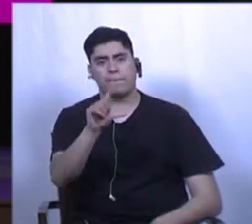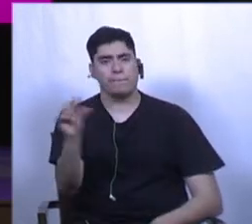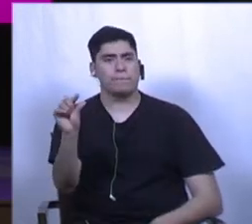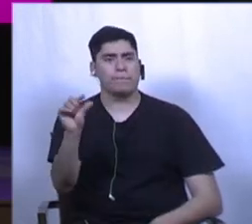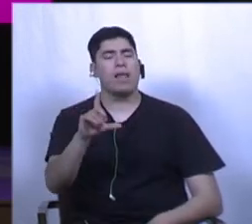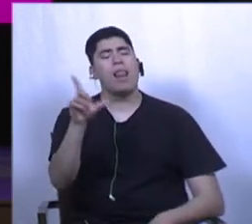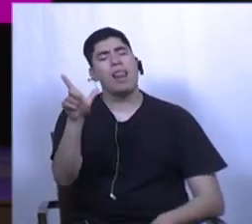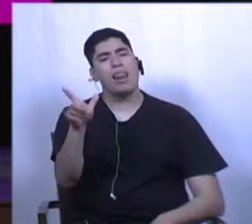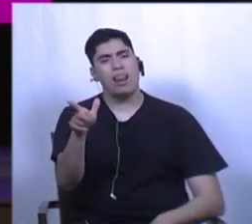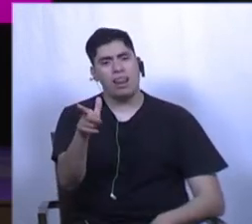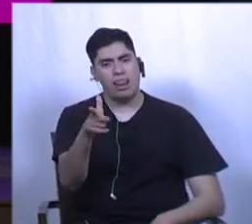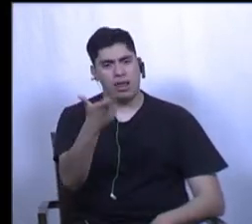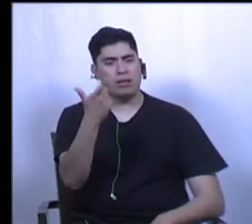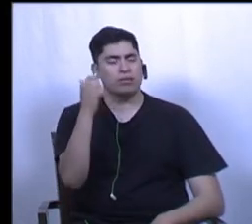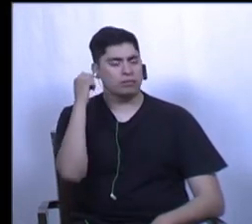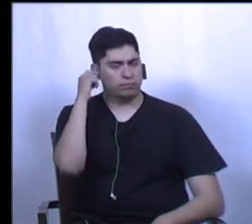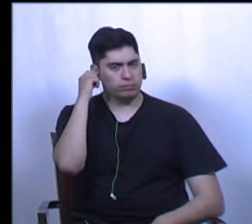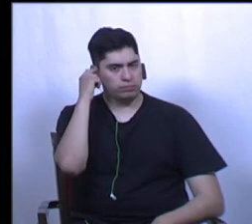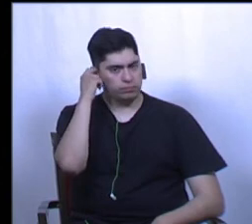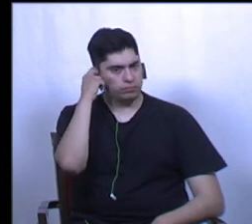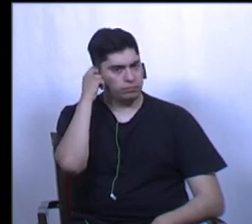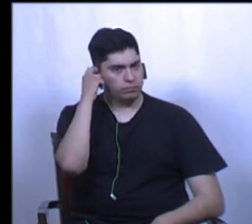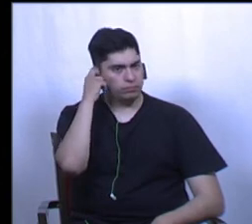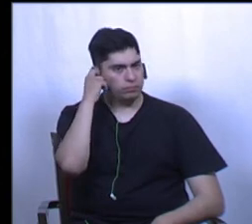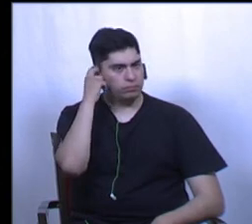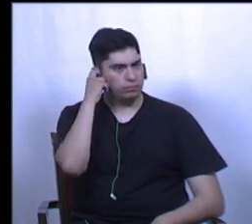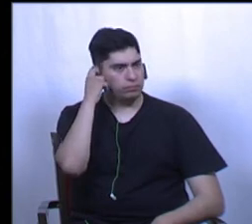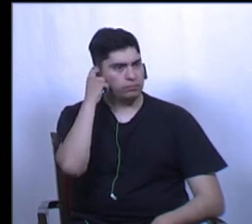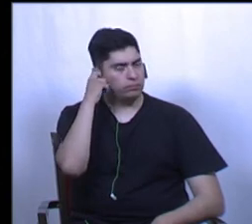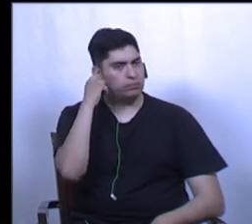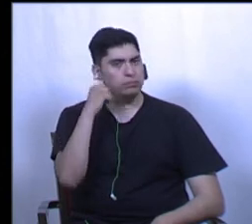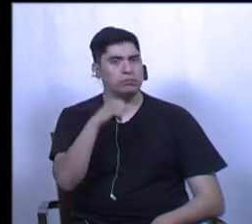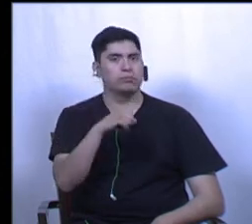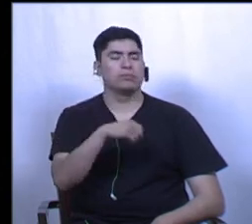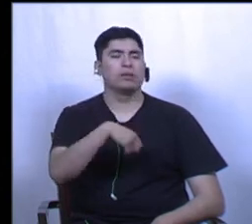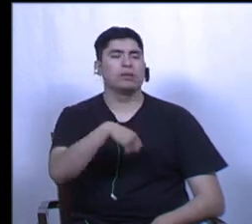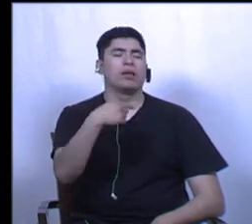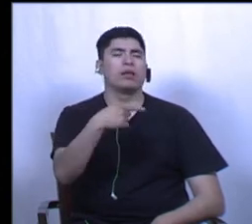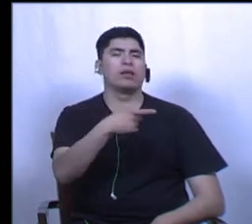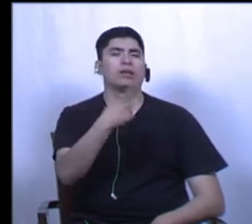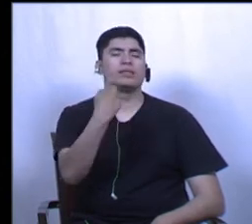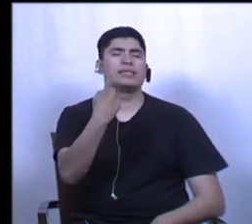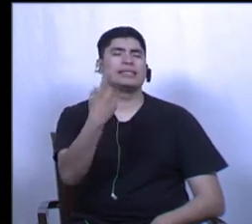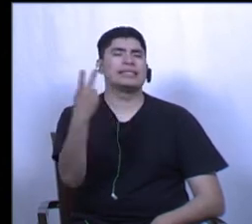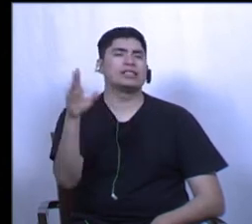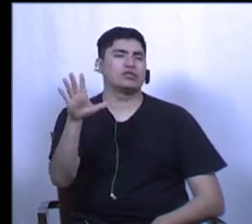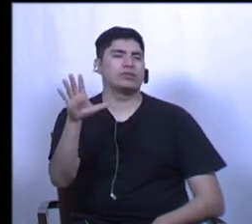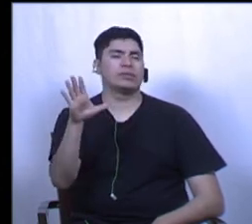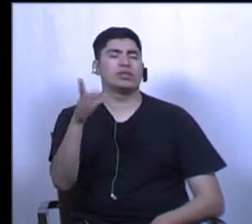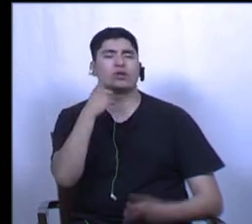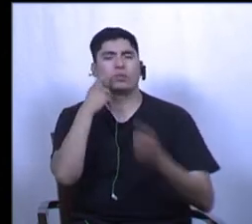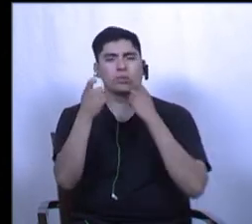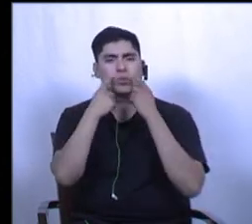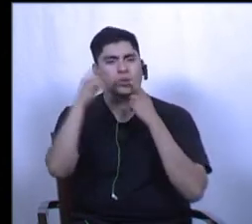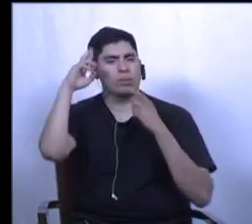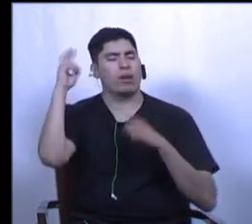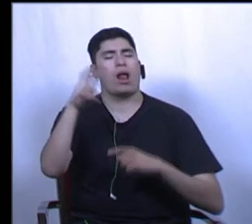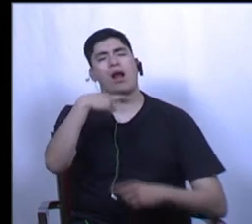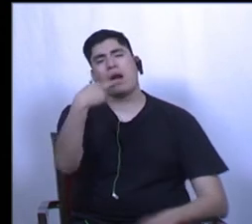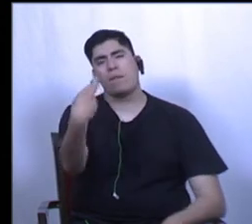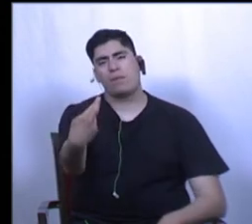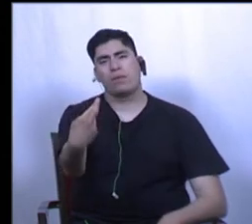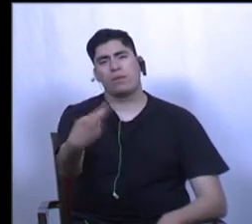más lenta. Science tiene 125 preguntas para responder y una de ellas decía, ¿hasta qué punto